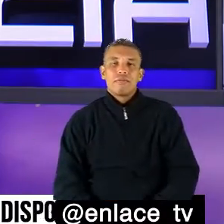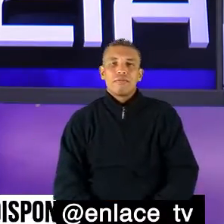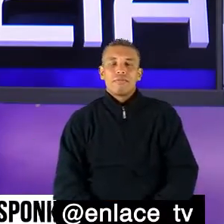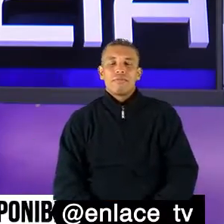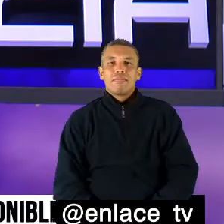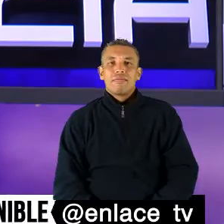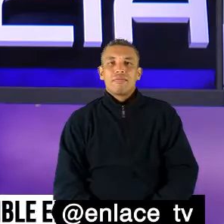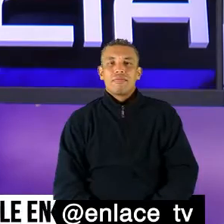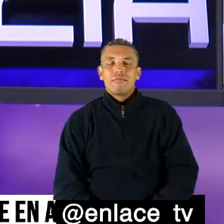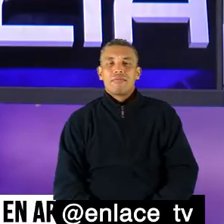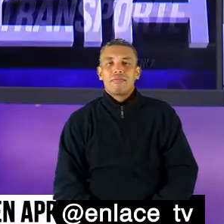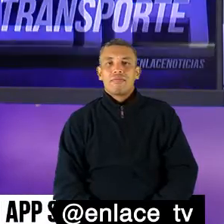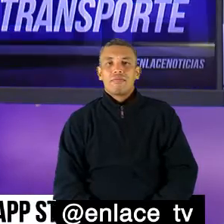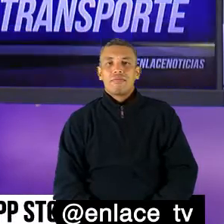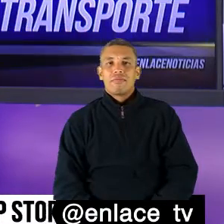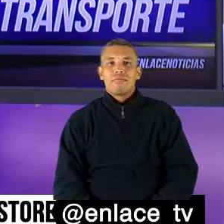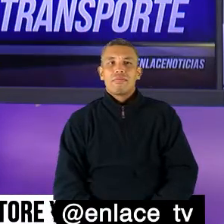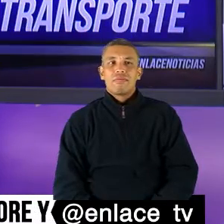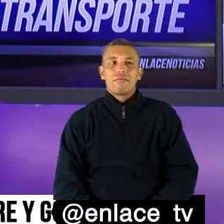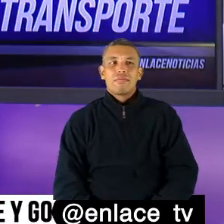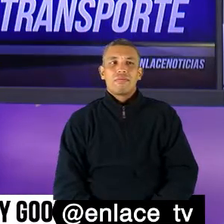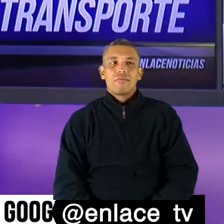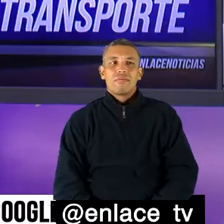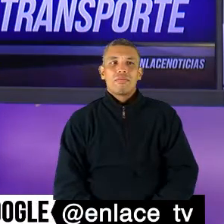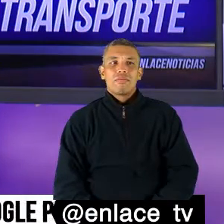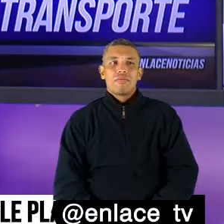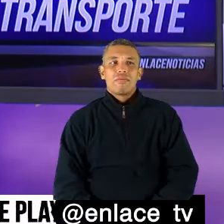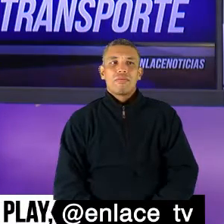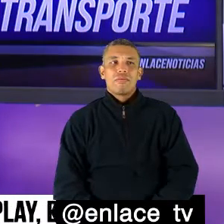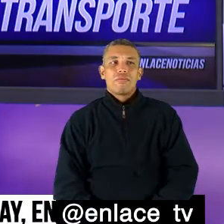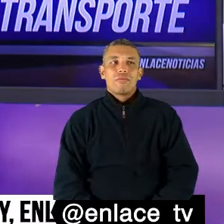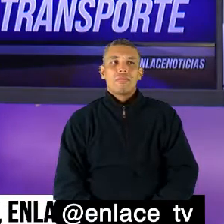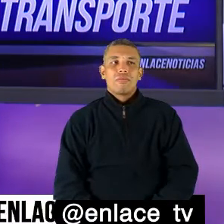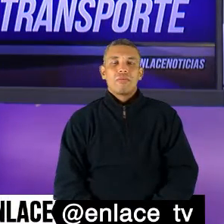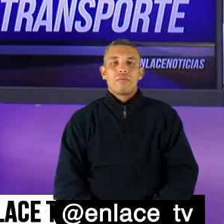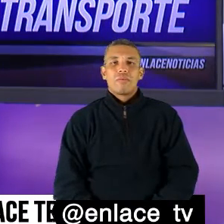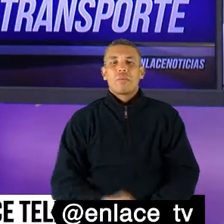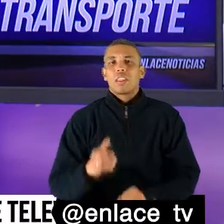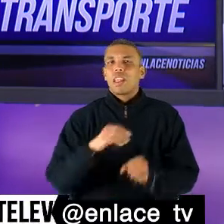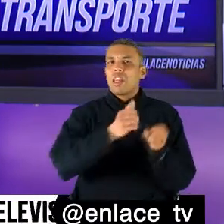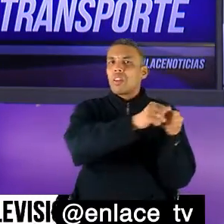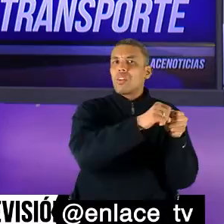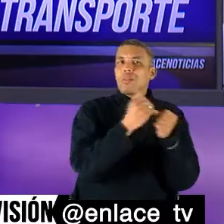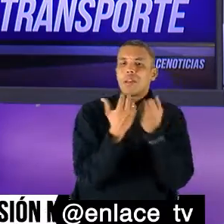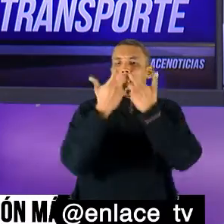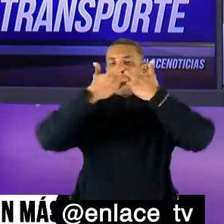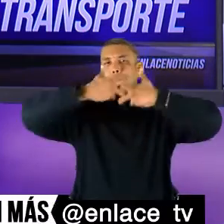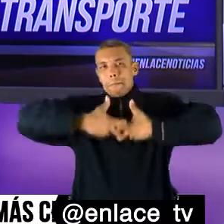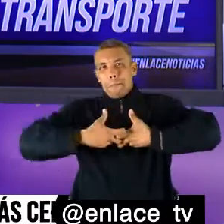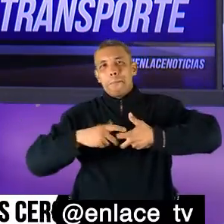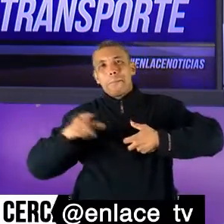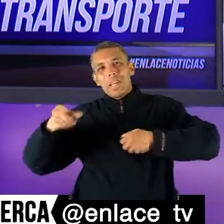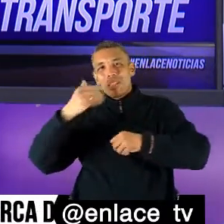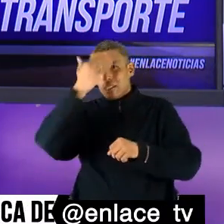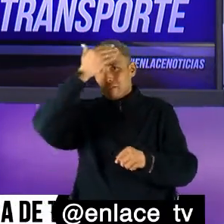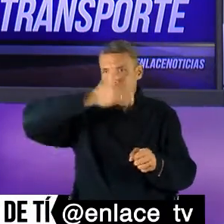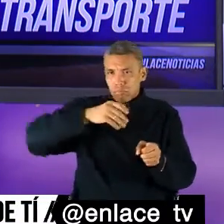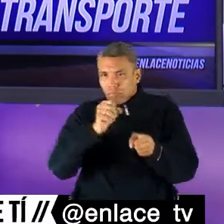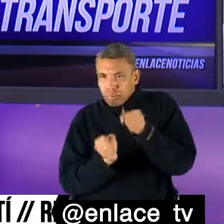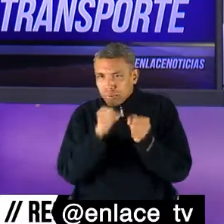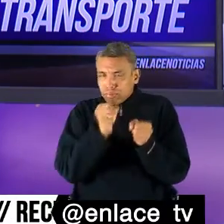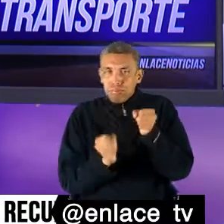Fue escogida la nueva empresa de transporte para el servicio de Ecopetrol. Se trata de la firma Comultraes, quien en asocio con otra compañía